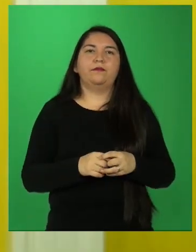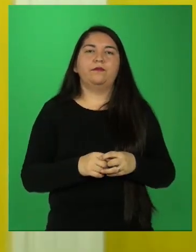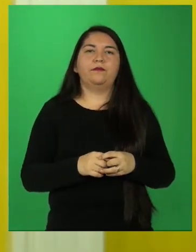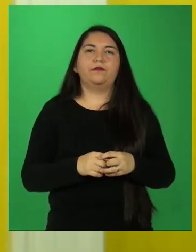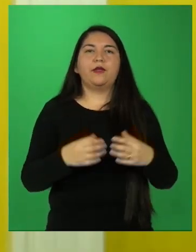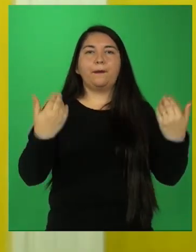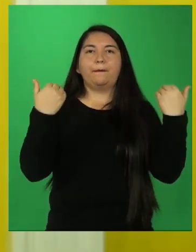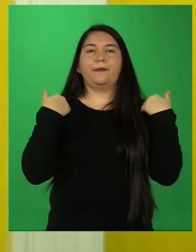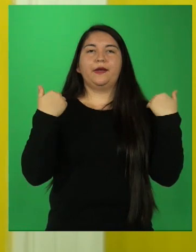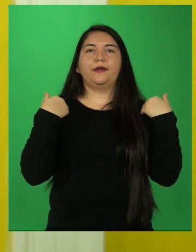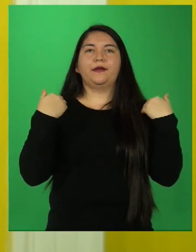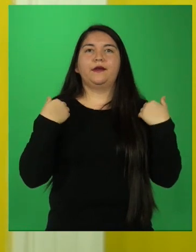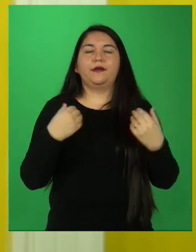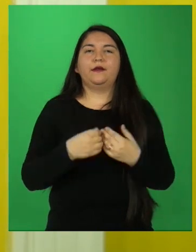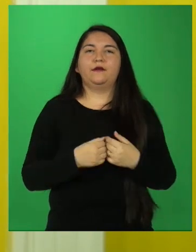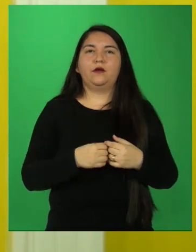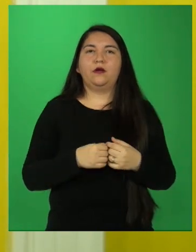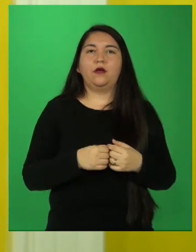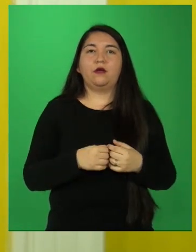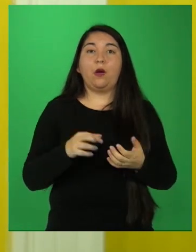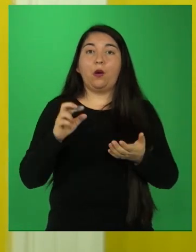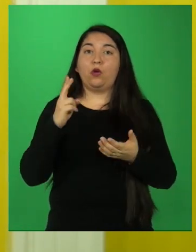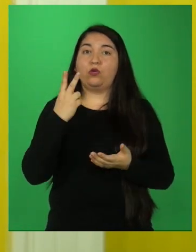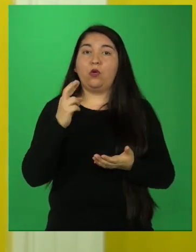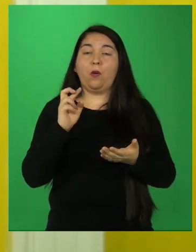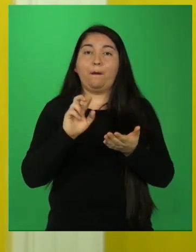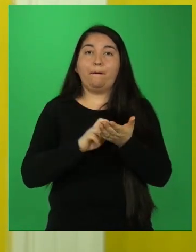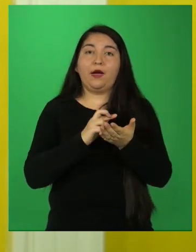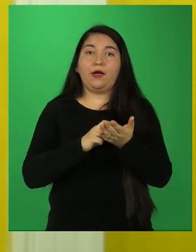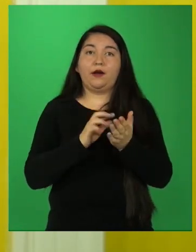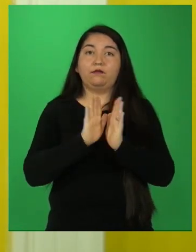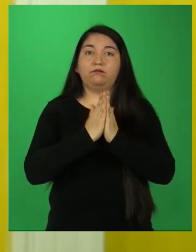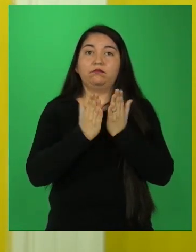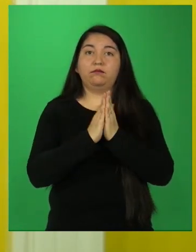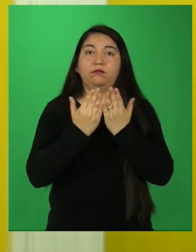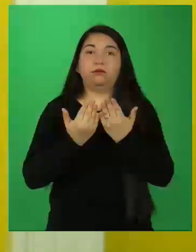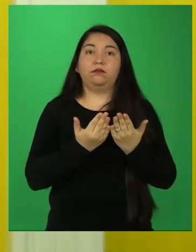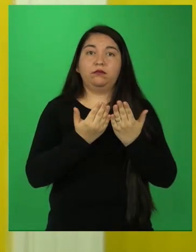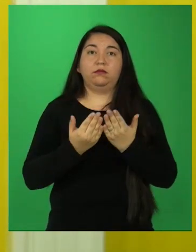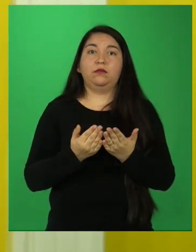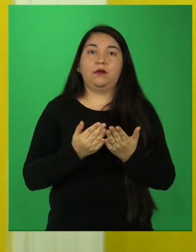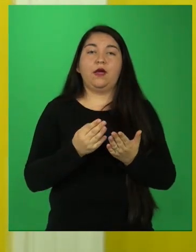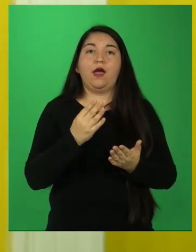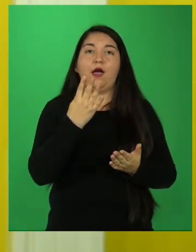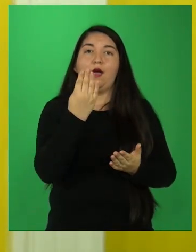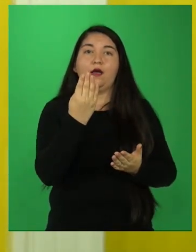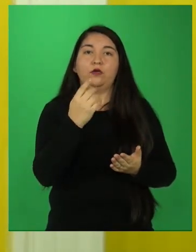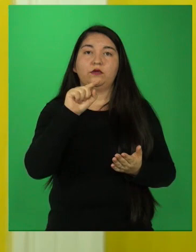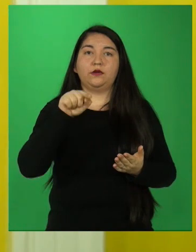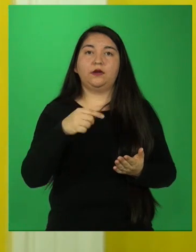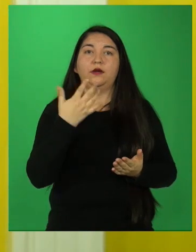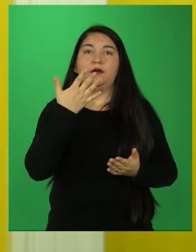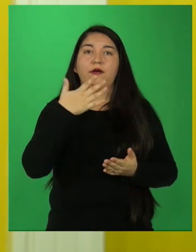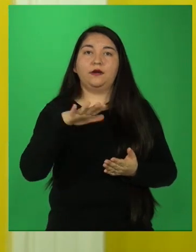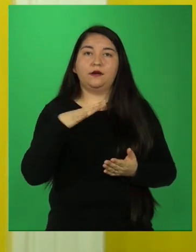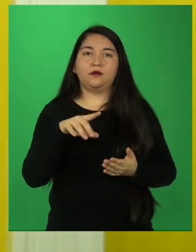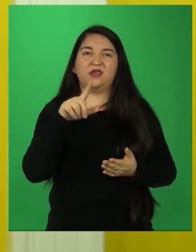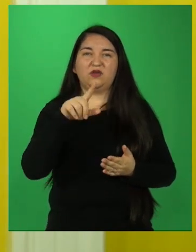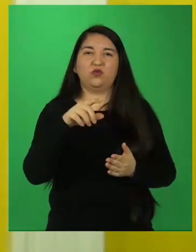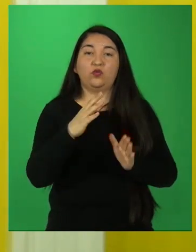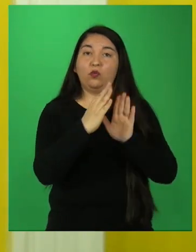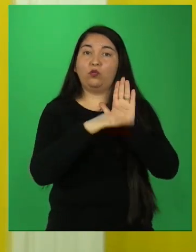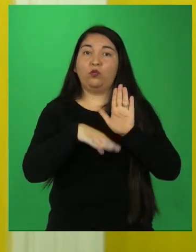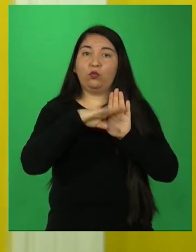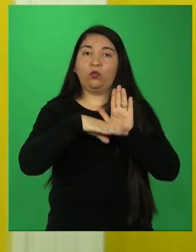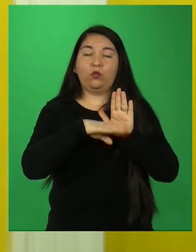Para practicar, les dejo 2 páginas de su texto de estudio, 14 y 15. Si no la puede descargar